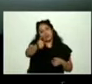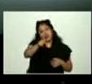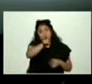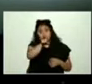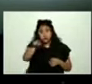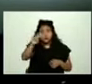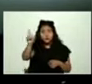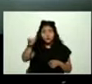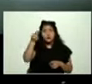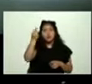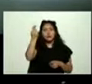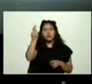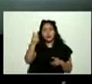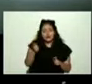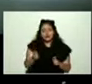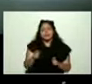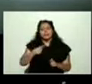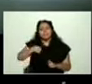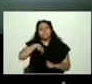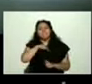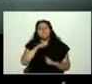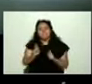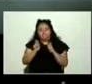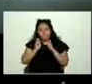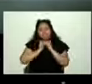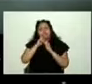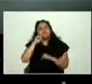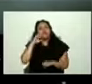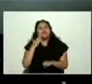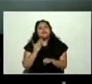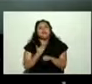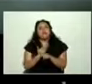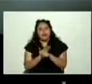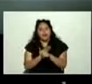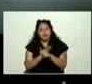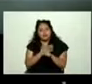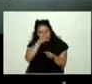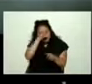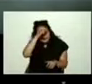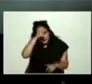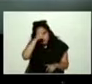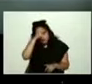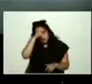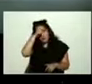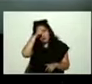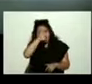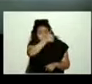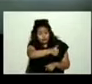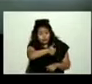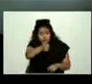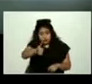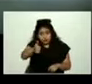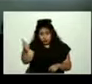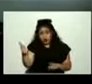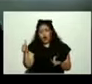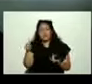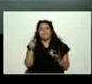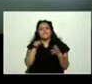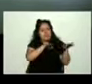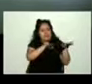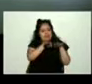universitario asume con responsabilidad y con compromiso cada una de sus